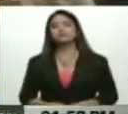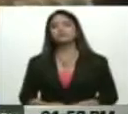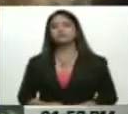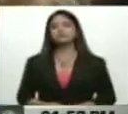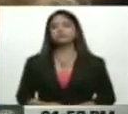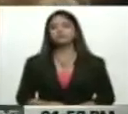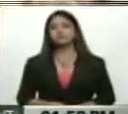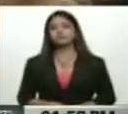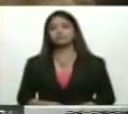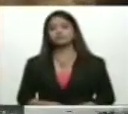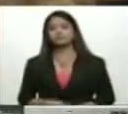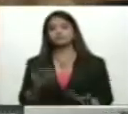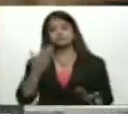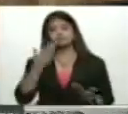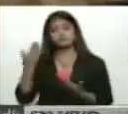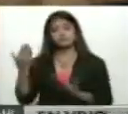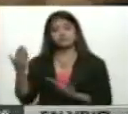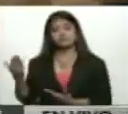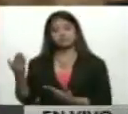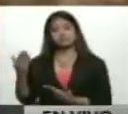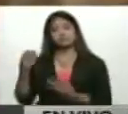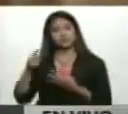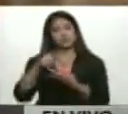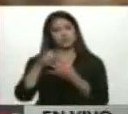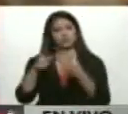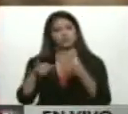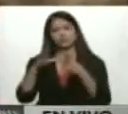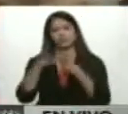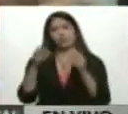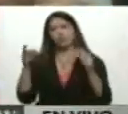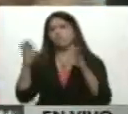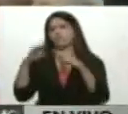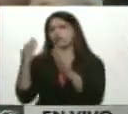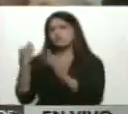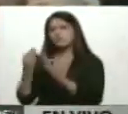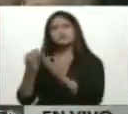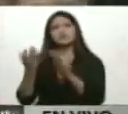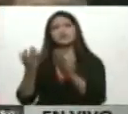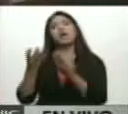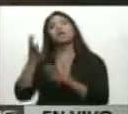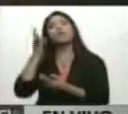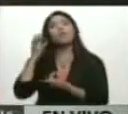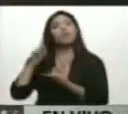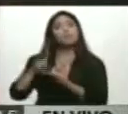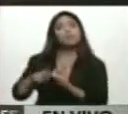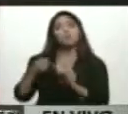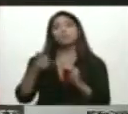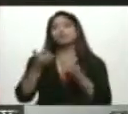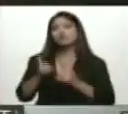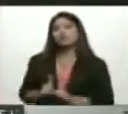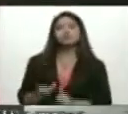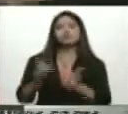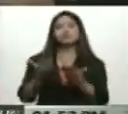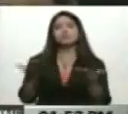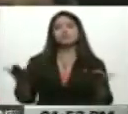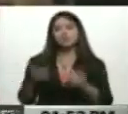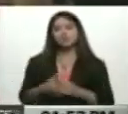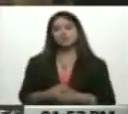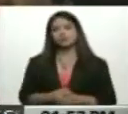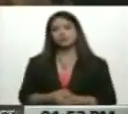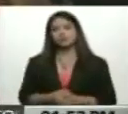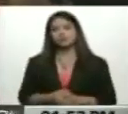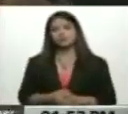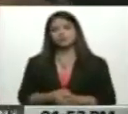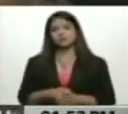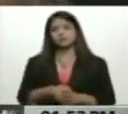se coloca allí el maestro vidal colmenares familiar es su compañera de vida sus hijos el maestro ismael querales